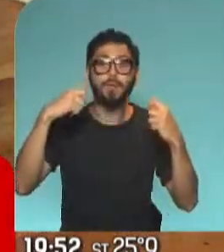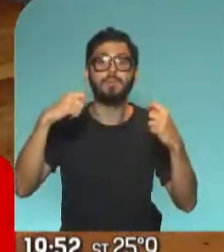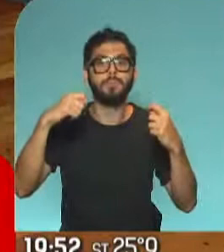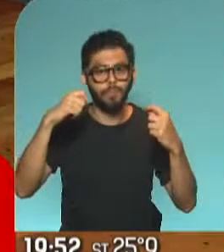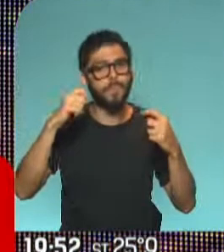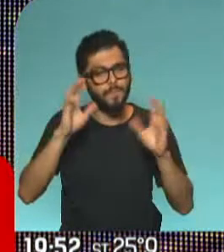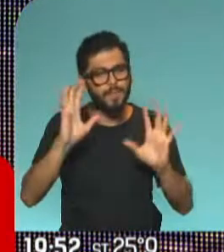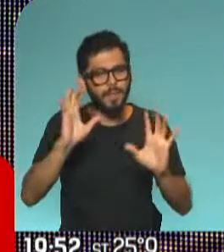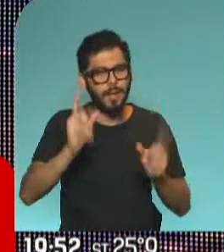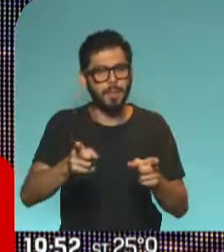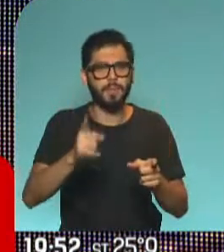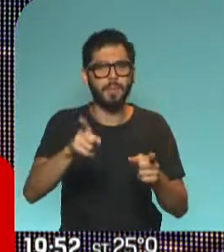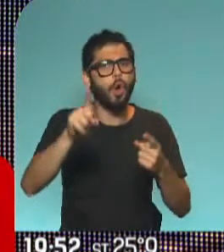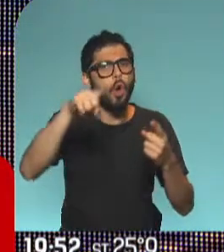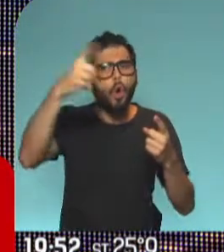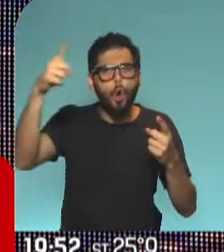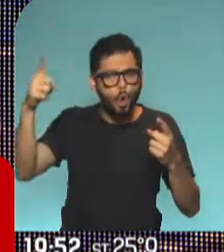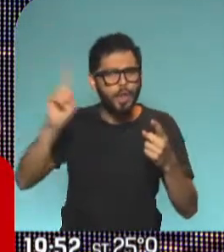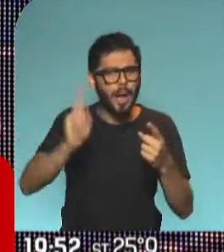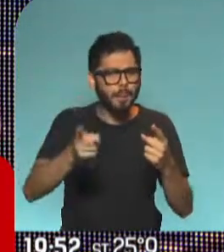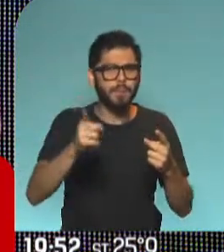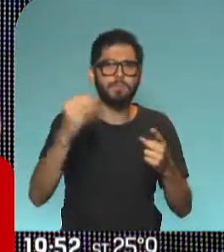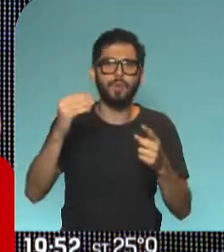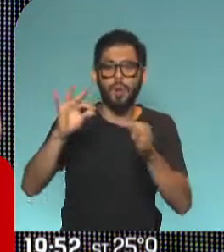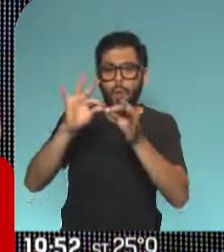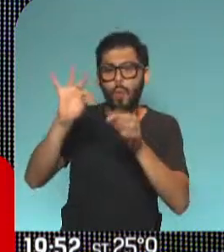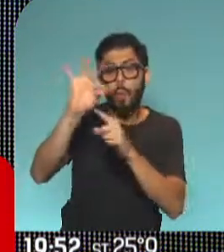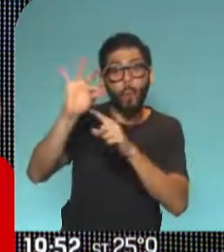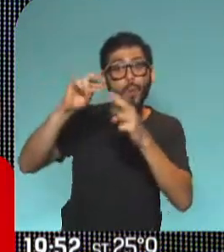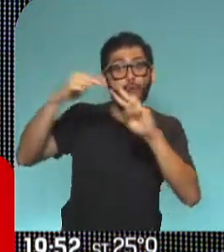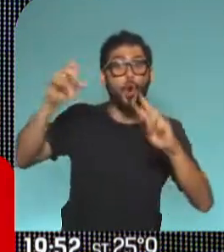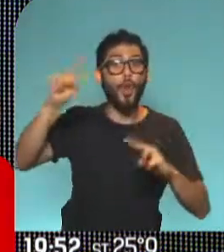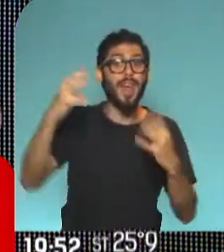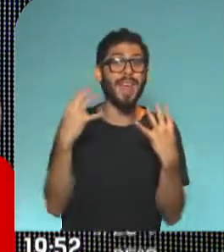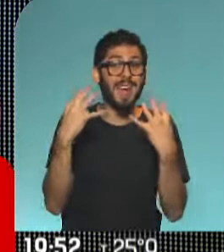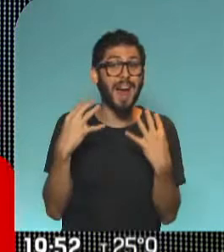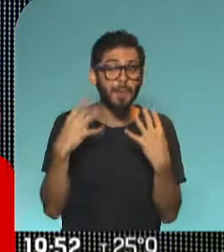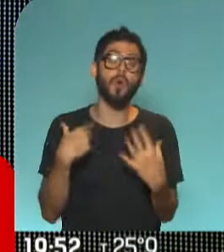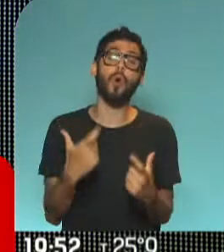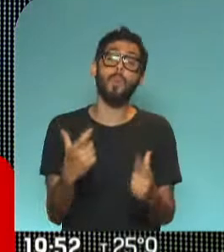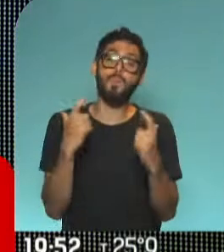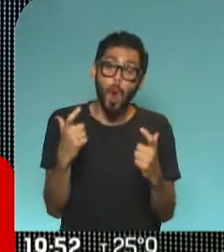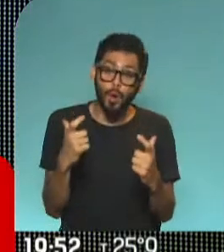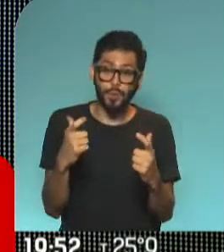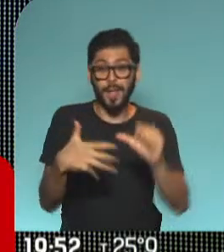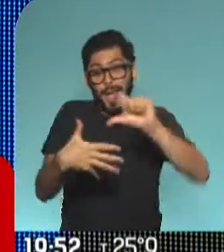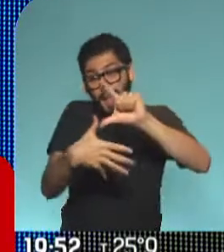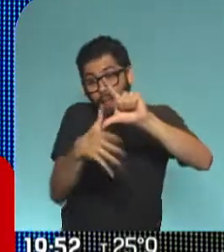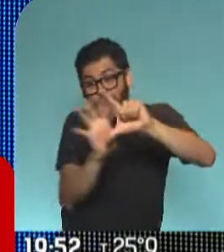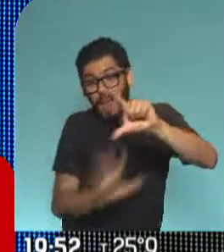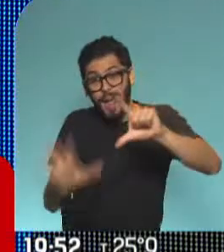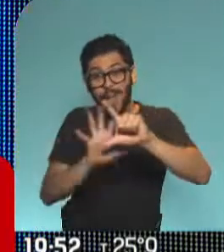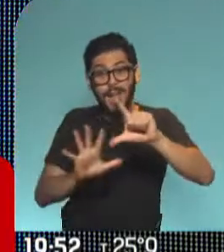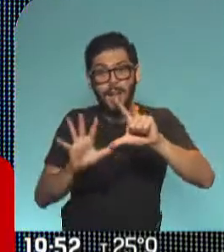También. Y otros lugares también, porque está la cepa de Gran Bretaña. Por suerte en la región todavía no hay registros